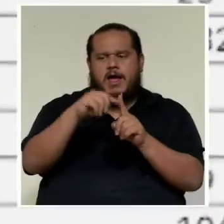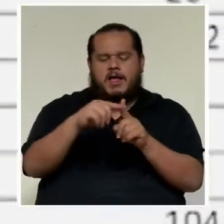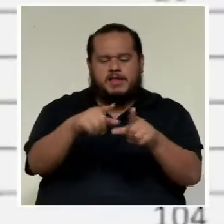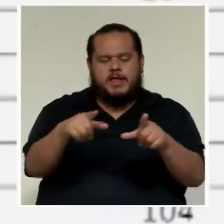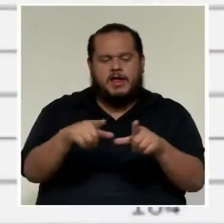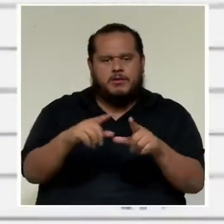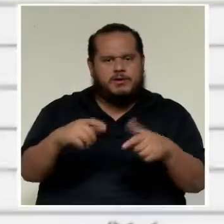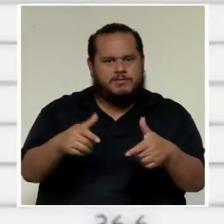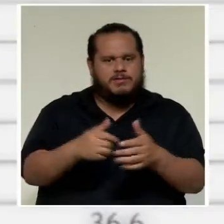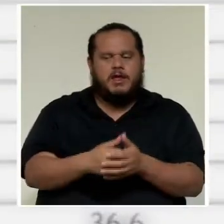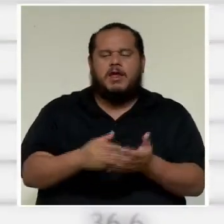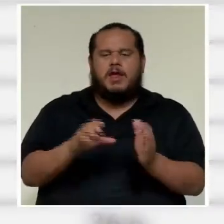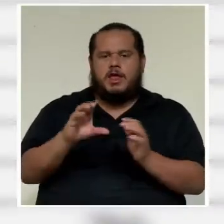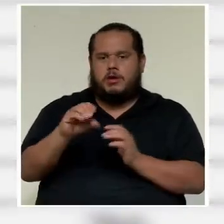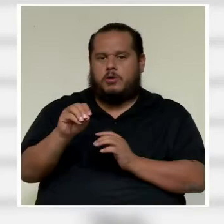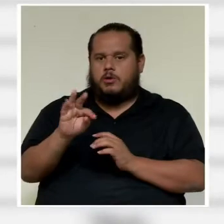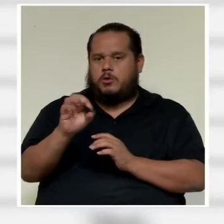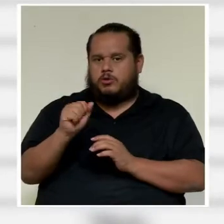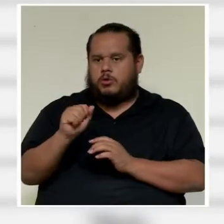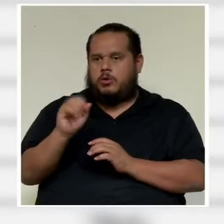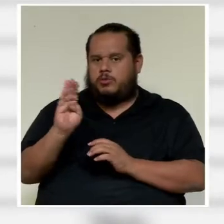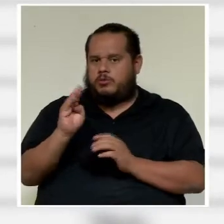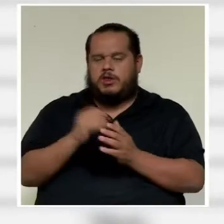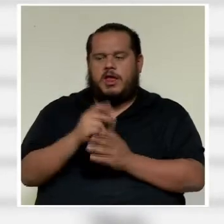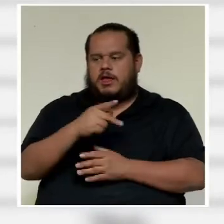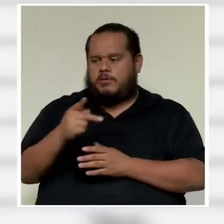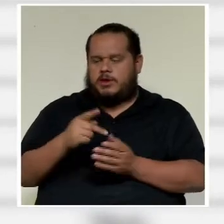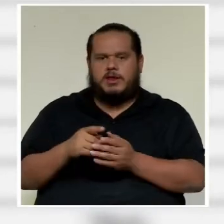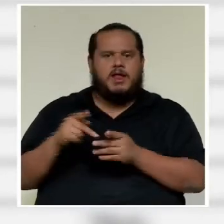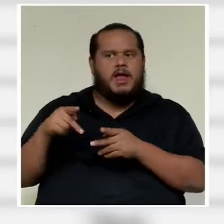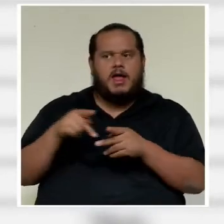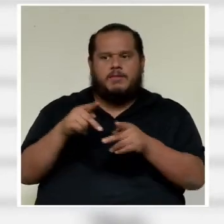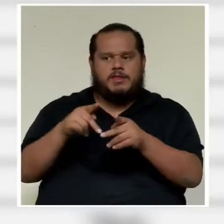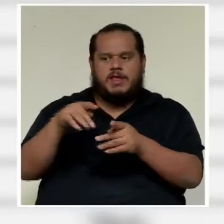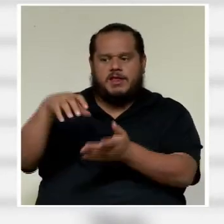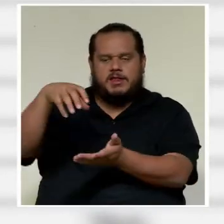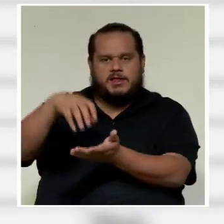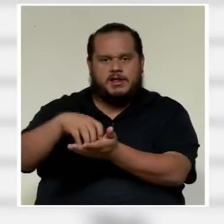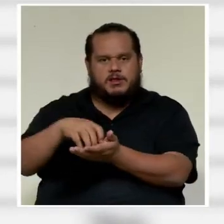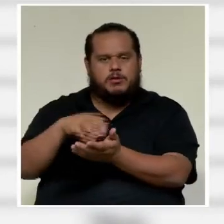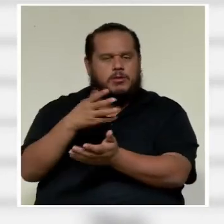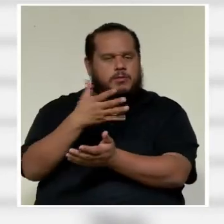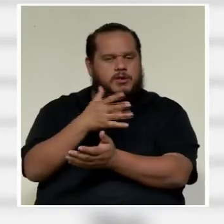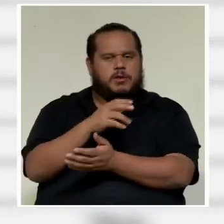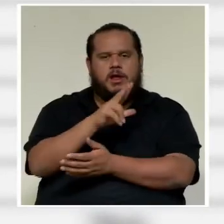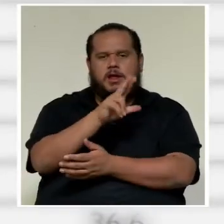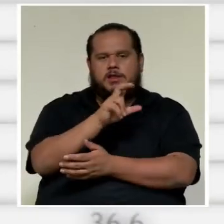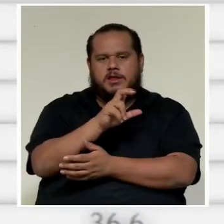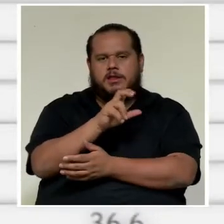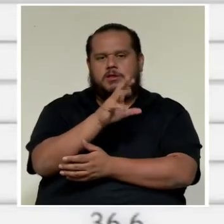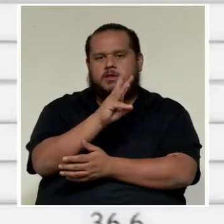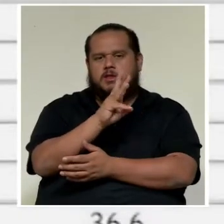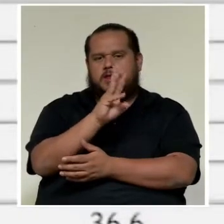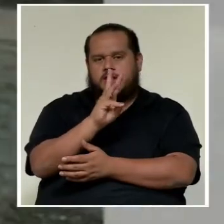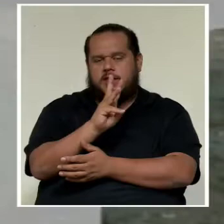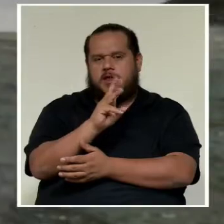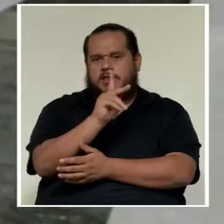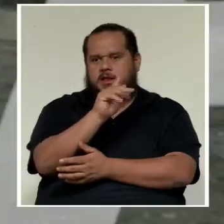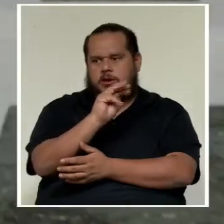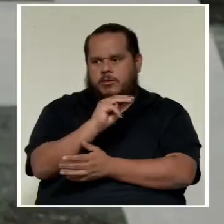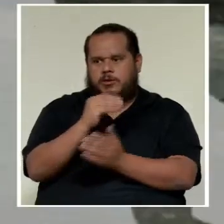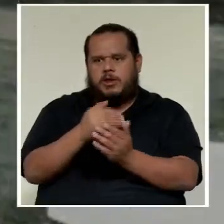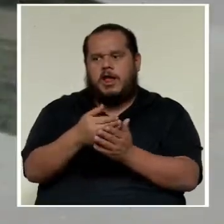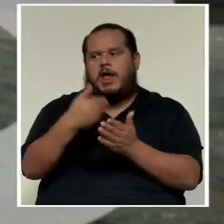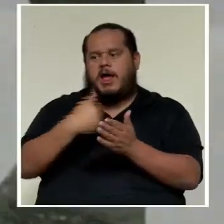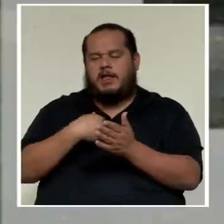de Cotobruz, en Punta Arenas, por ejemplo, pasea la basura de su cantón unos 366 kilómetros antes de que